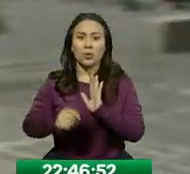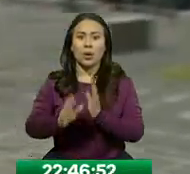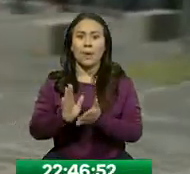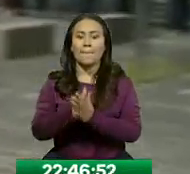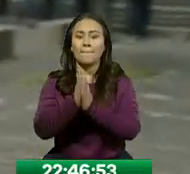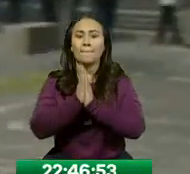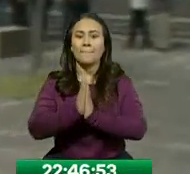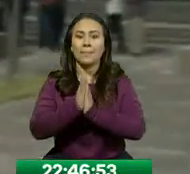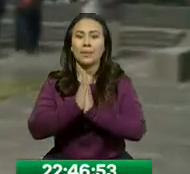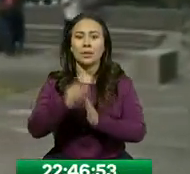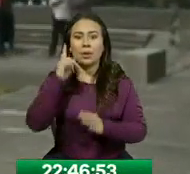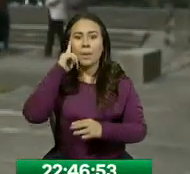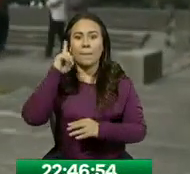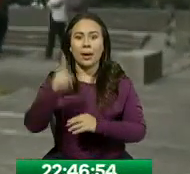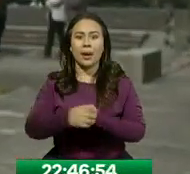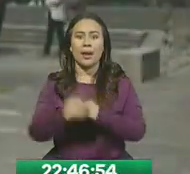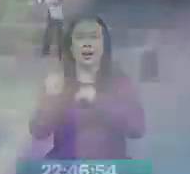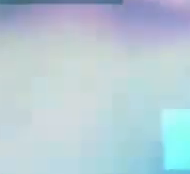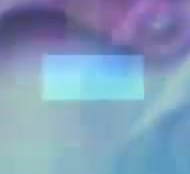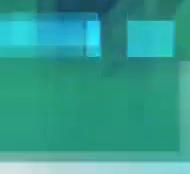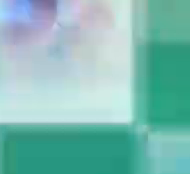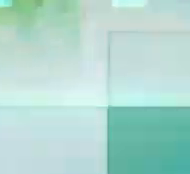fiscales. Informó Javier Rosero.